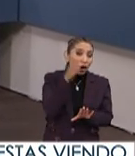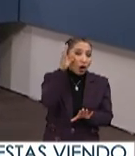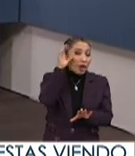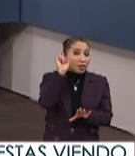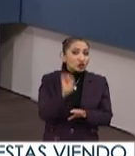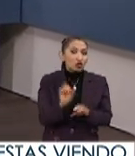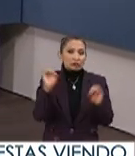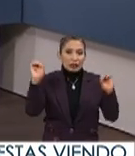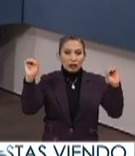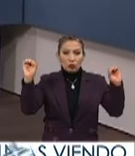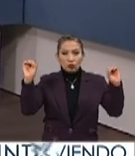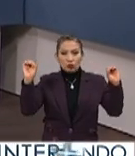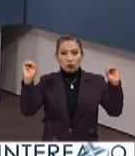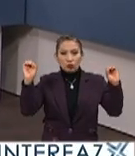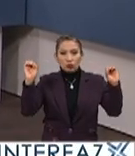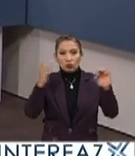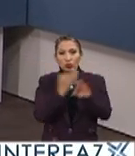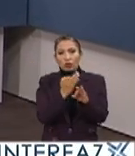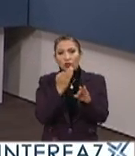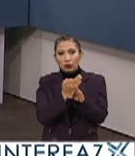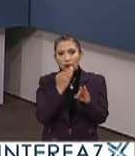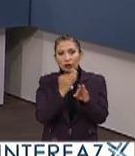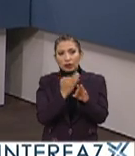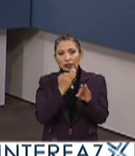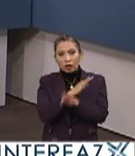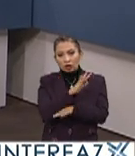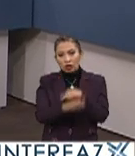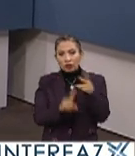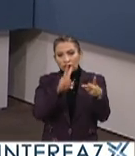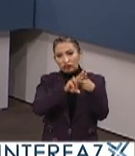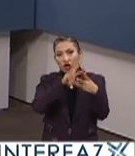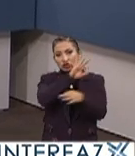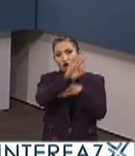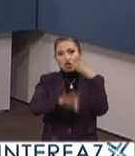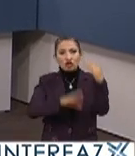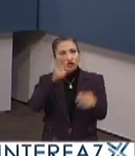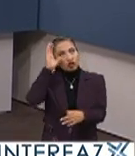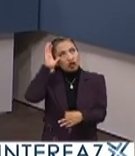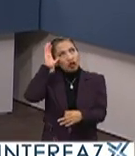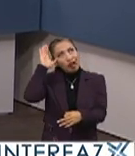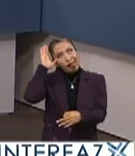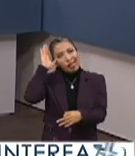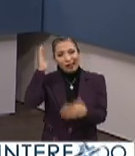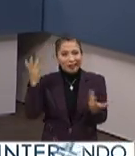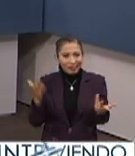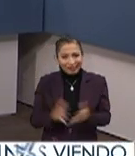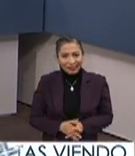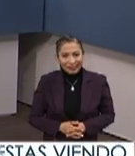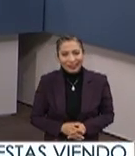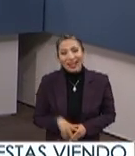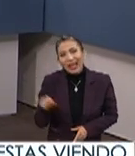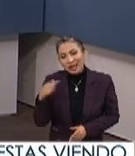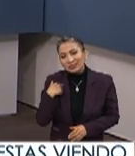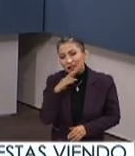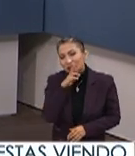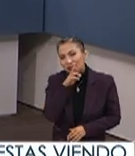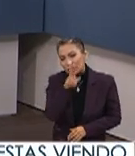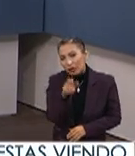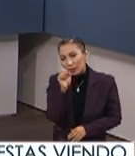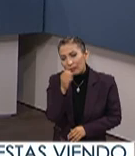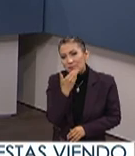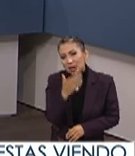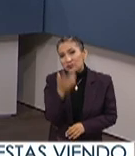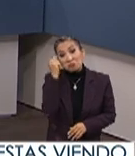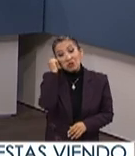del Sur, está 0-0. Por eso va en ahorita segundo lugar. todos con el hashtag Todos Somos Corea, para que Corea pues, pueda tener un buen resultado y